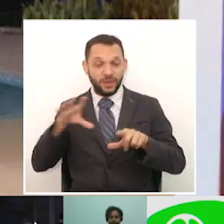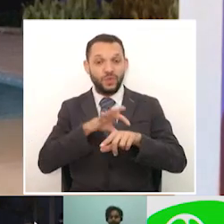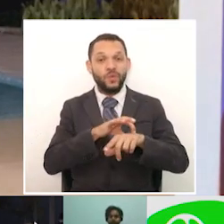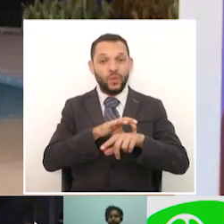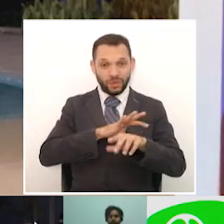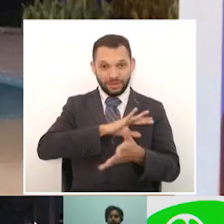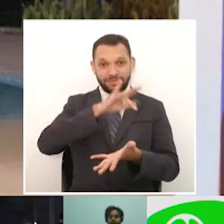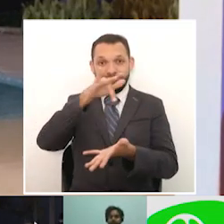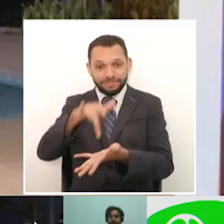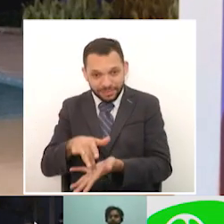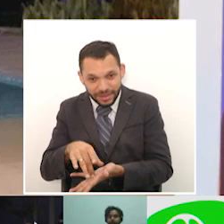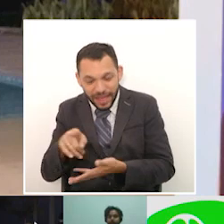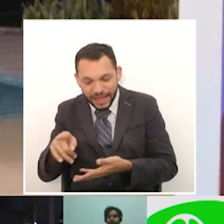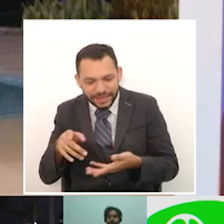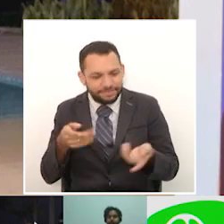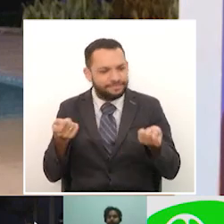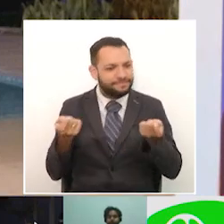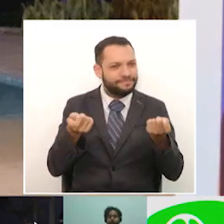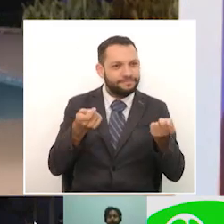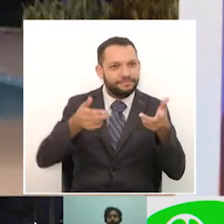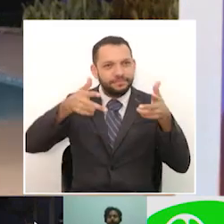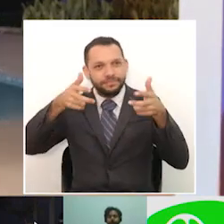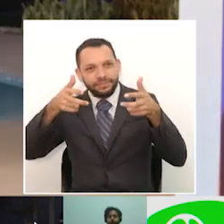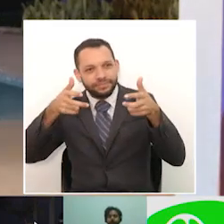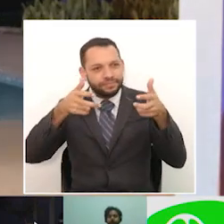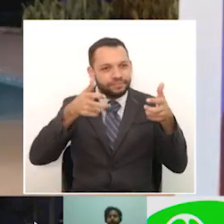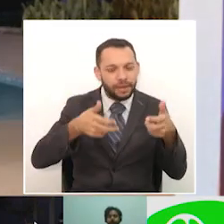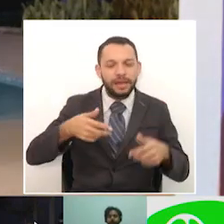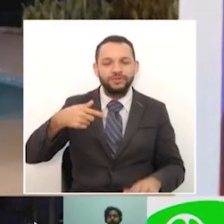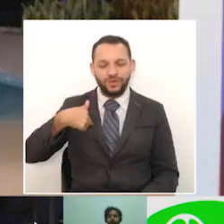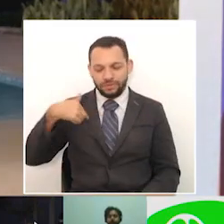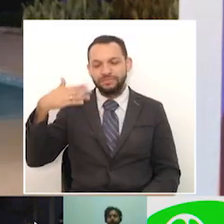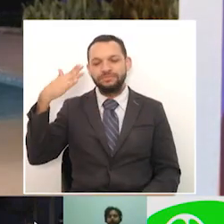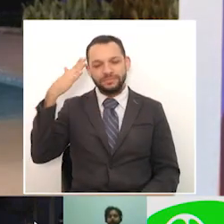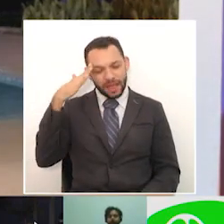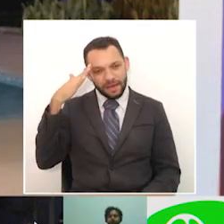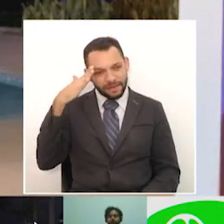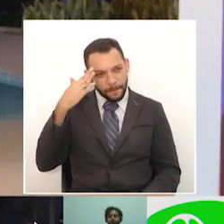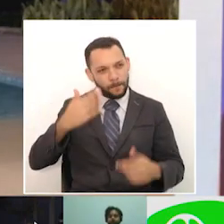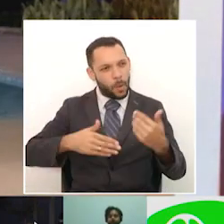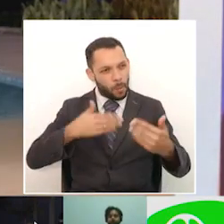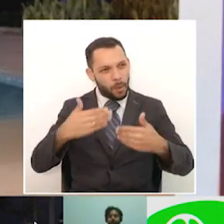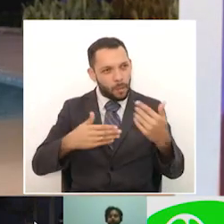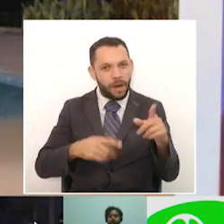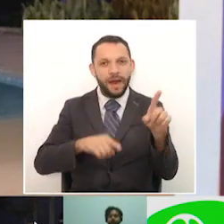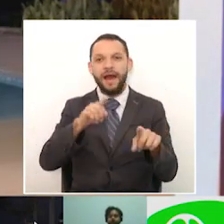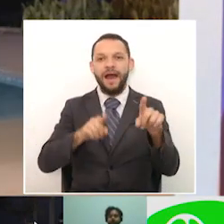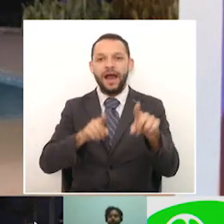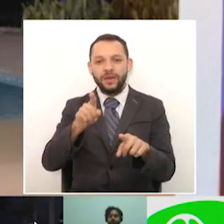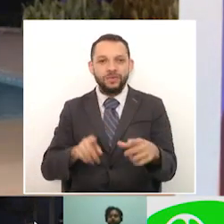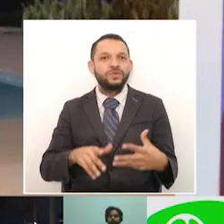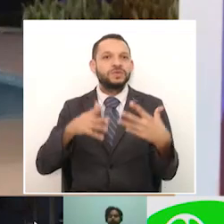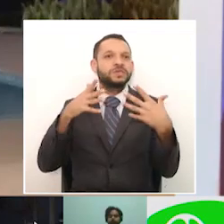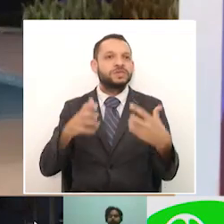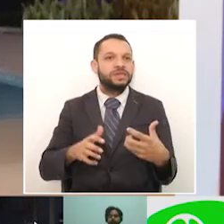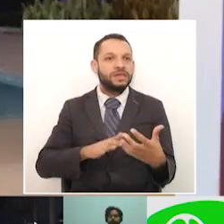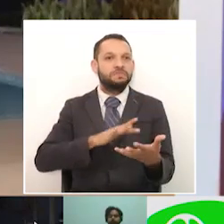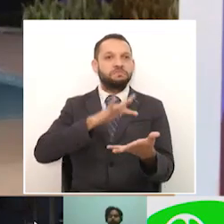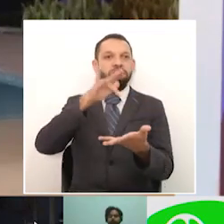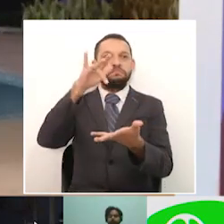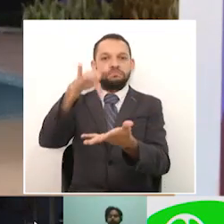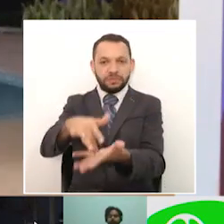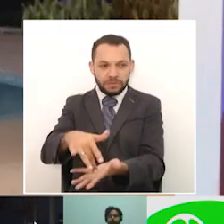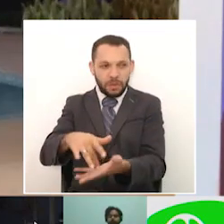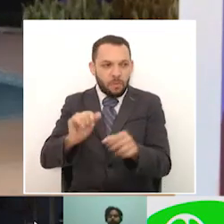este maravilloso lugar, en donde yo sé que seguramente en poco tiempo, bueno, las personas podrán volver a visitar y